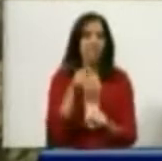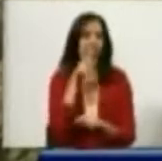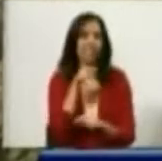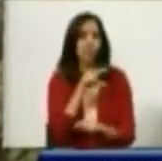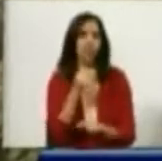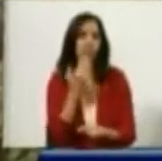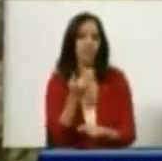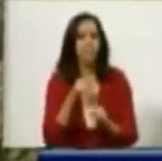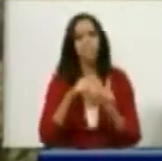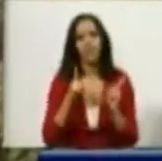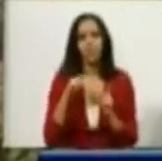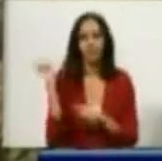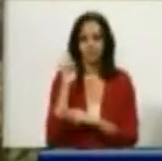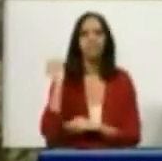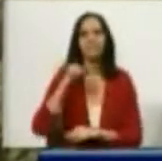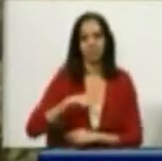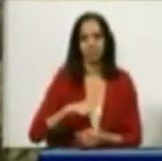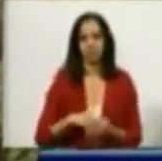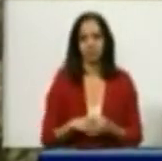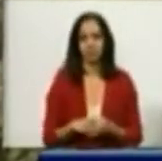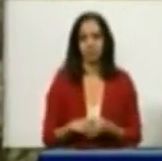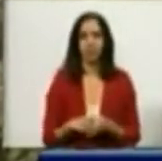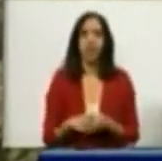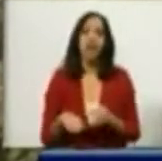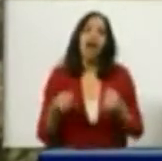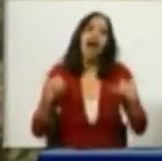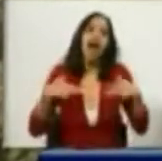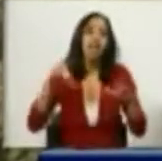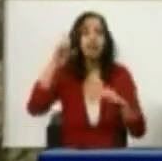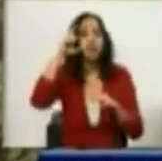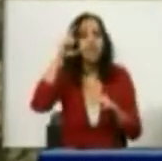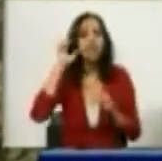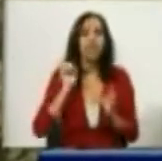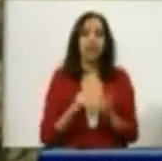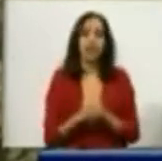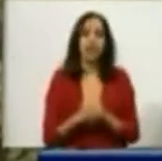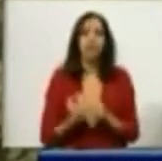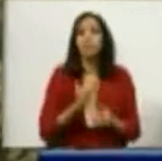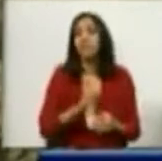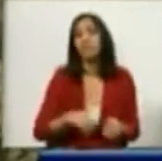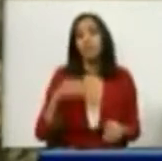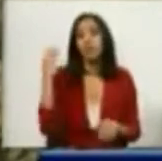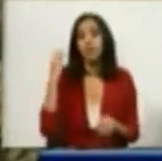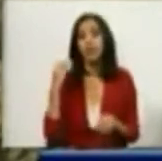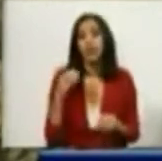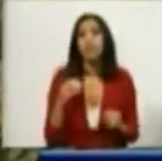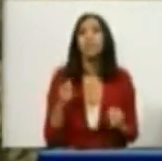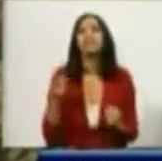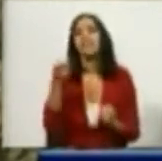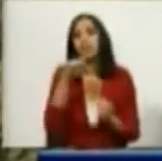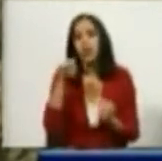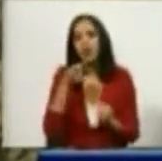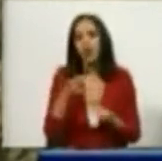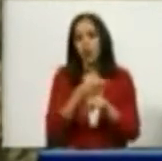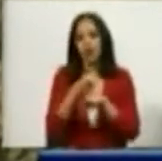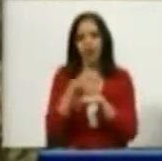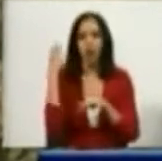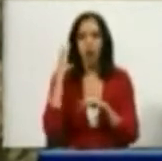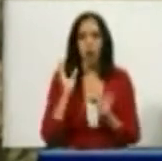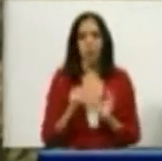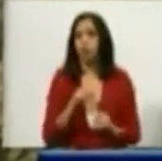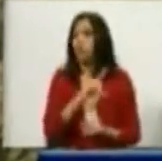sí algún día Duque va a tener que gobernar a tratar de gobernar Colombia no va a ser fácil pero